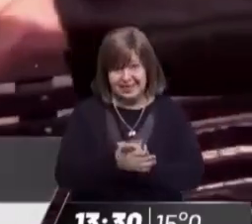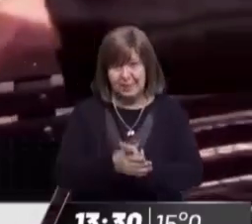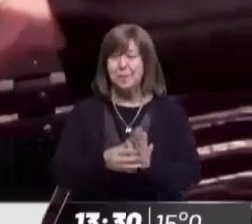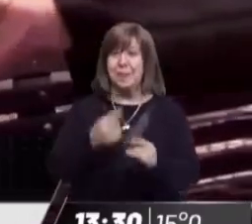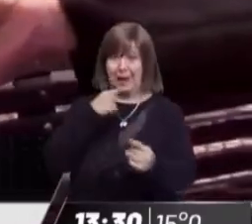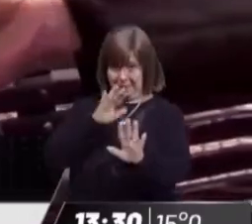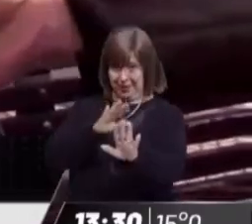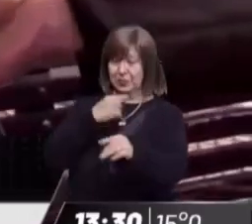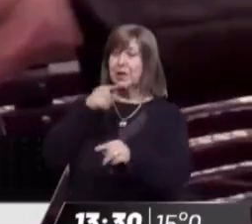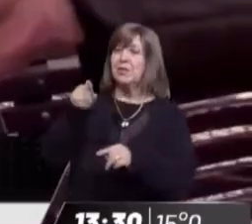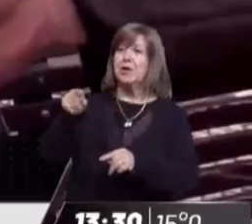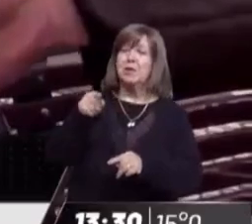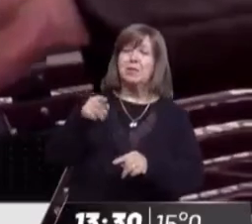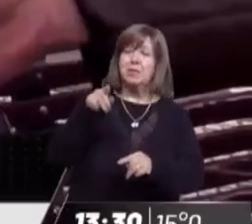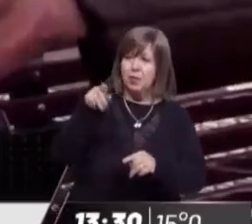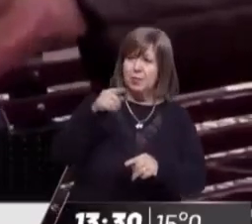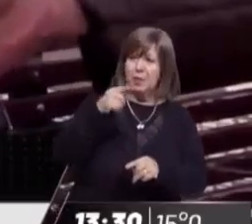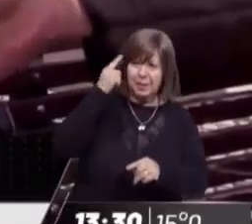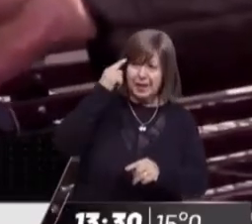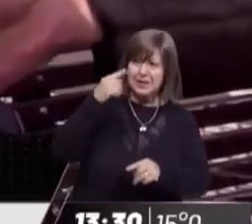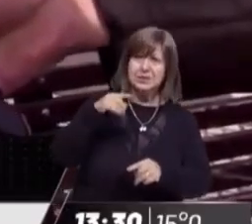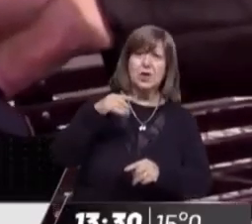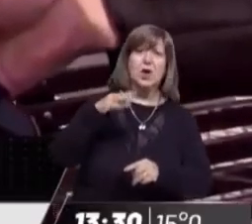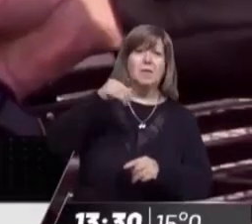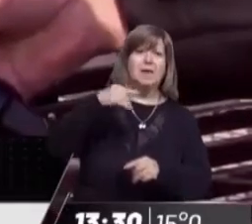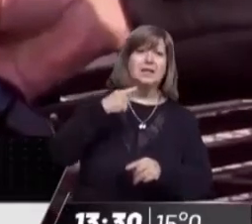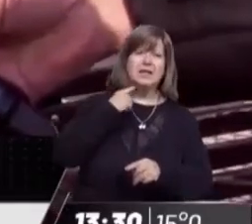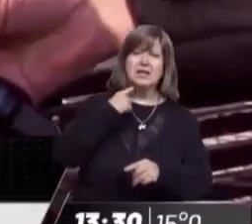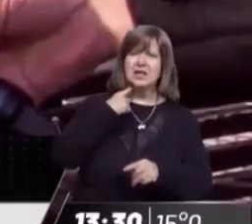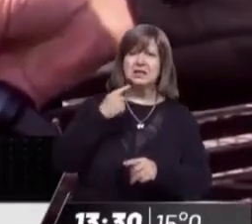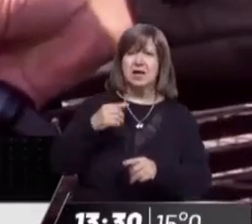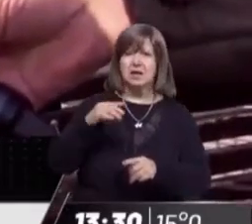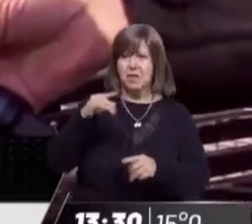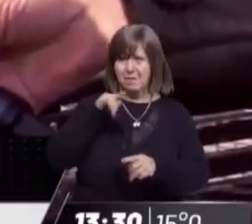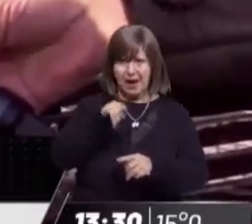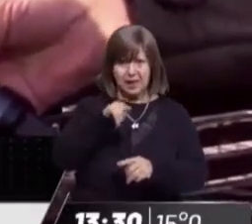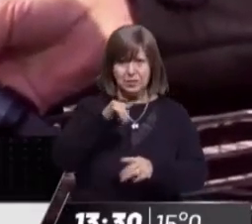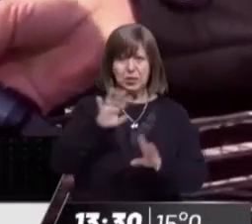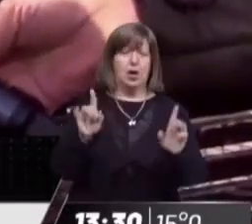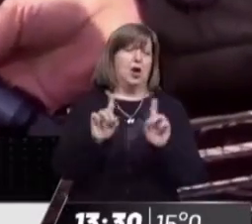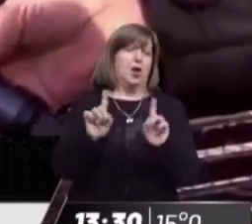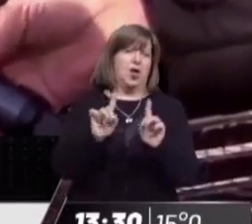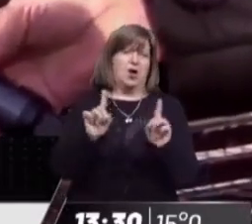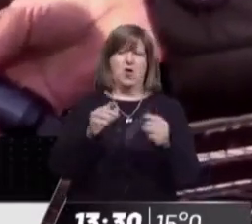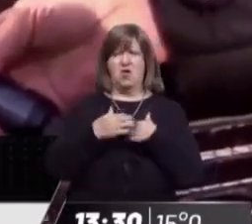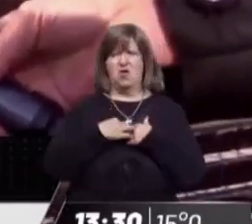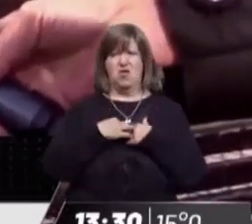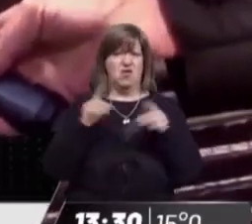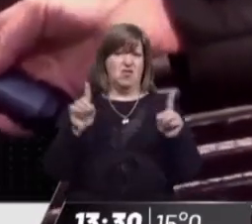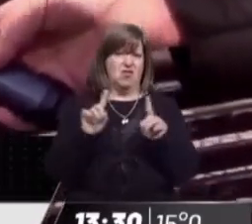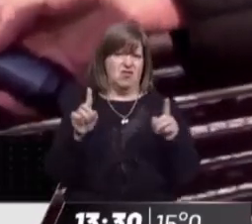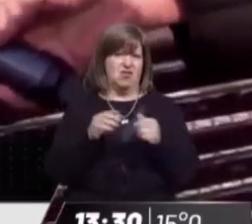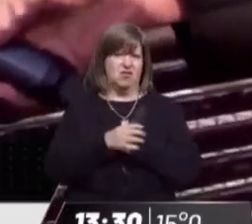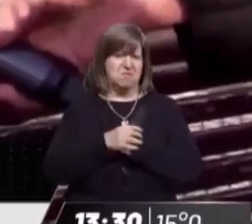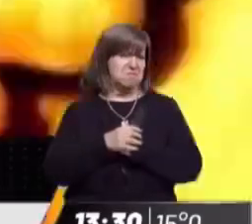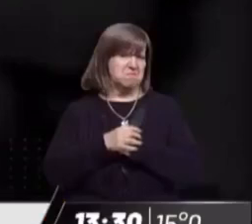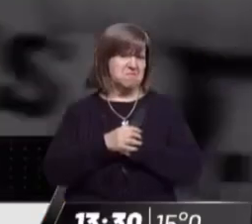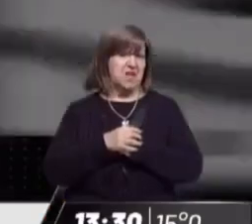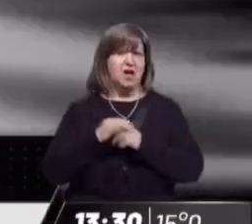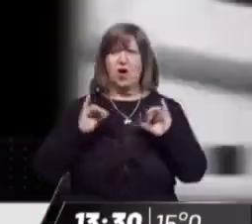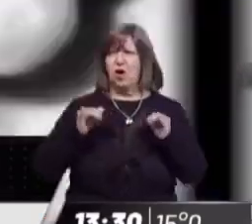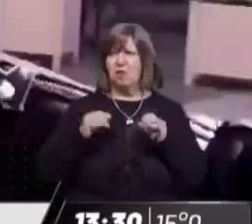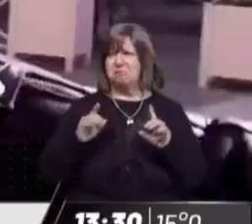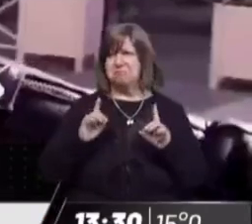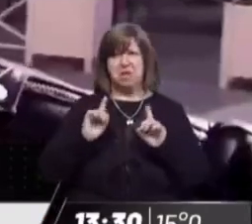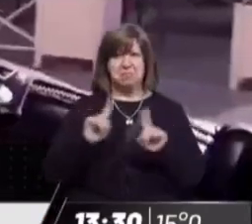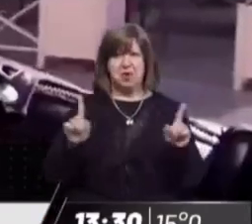13 no no supersticioso no Nada nada aparte cuando er